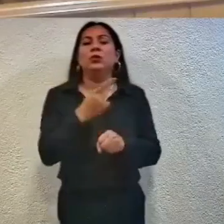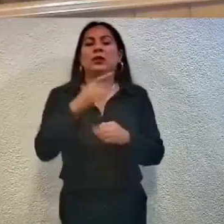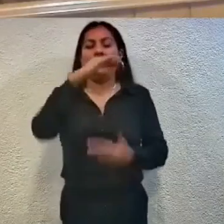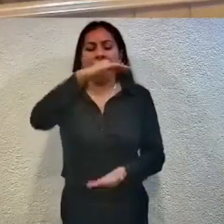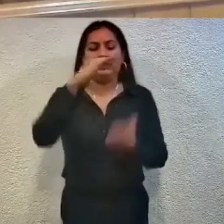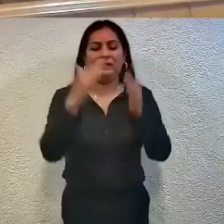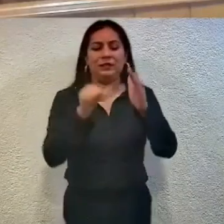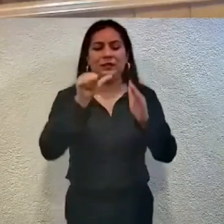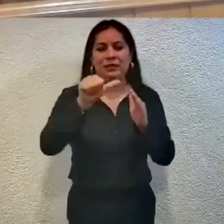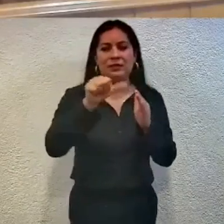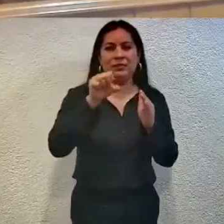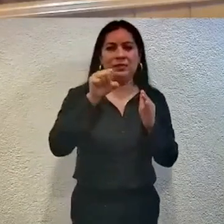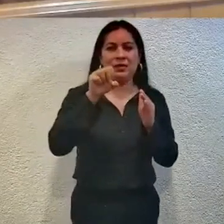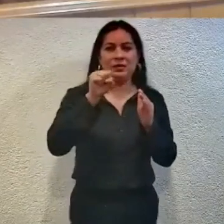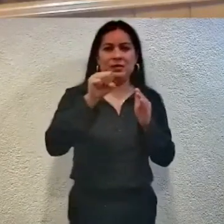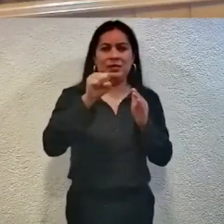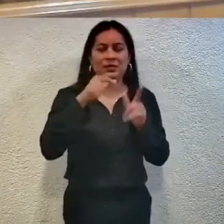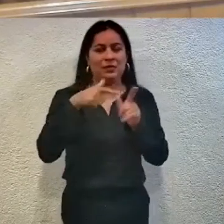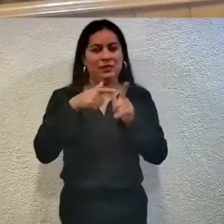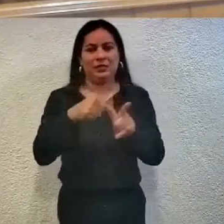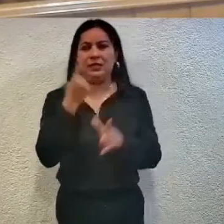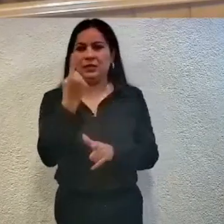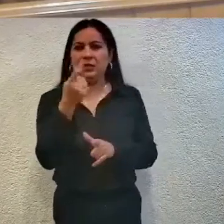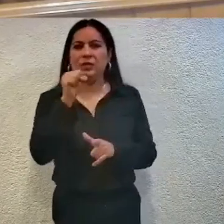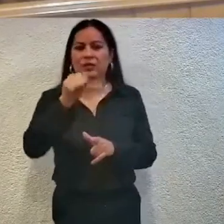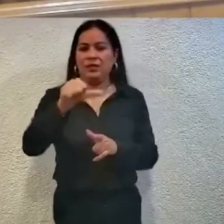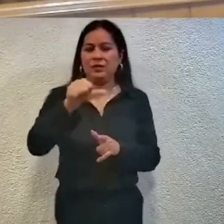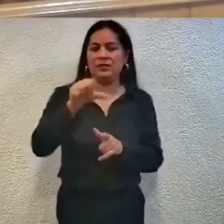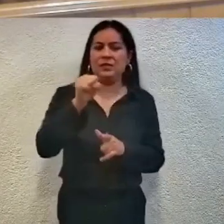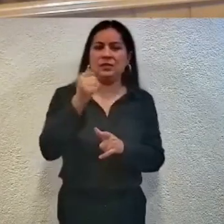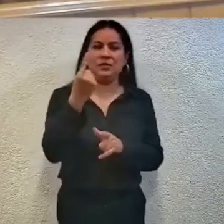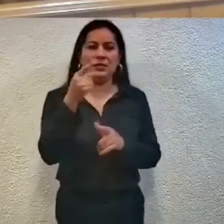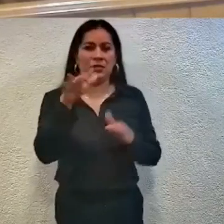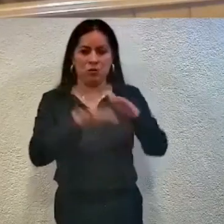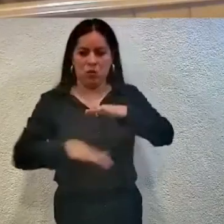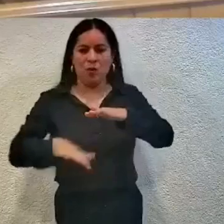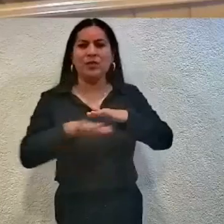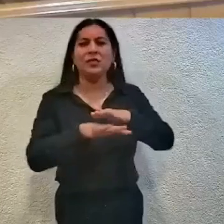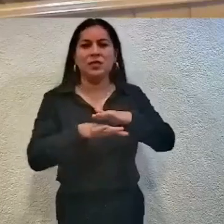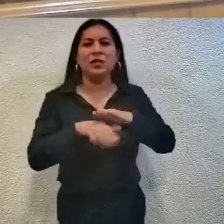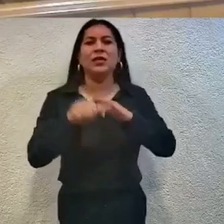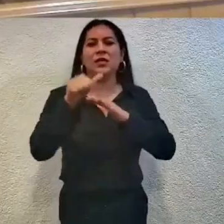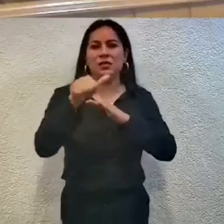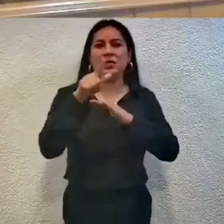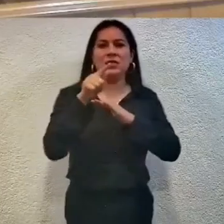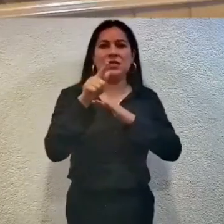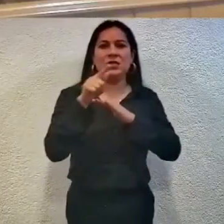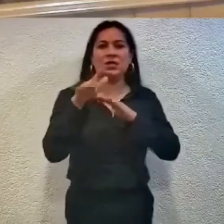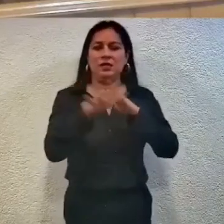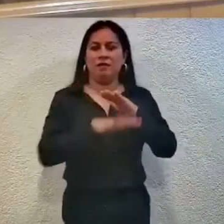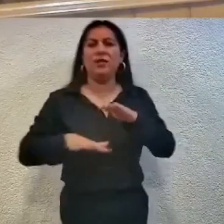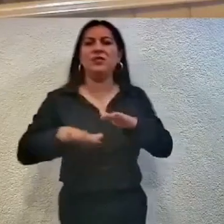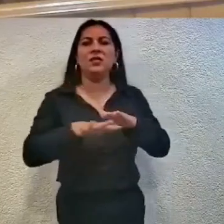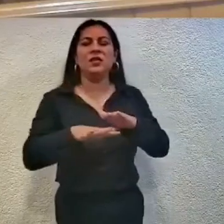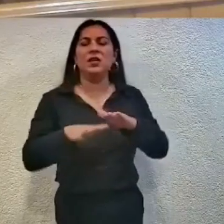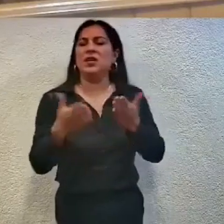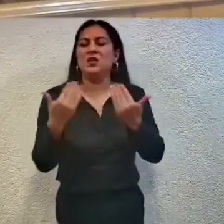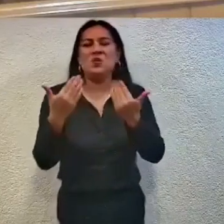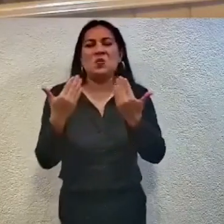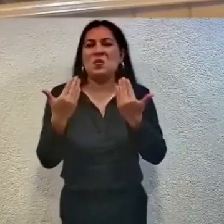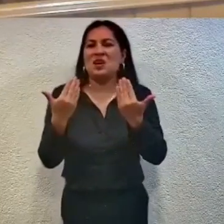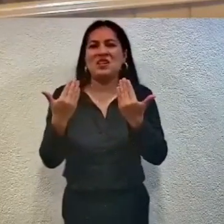casillas 1660 contigua 1 y 1661 básica, 1670 básica, no se